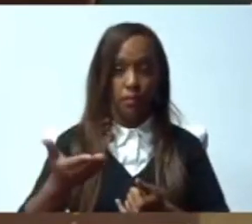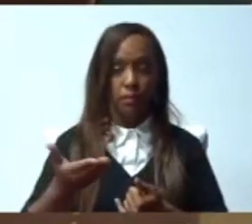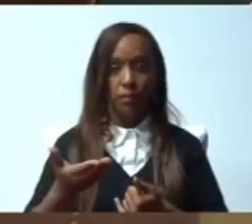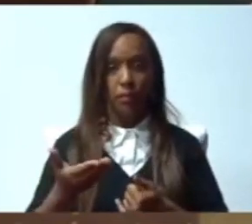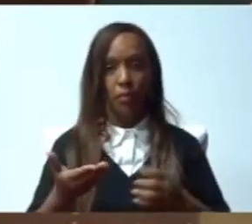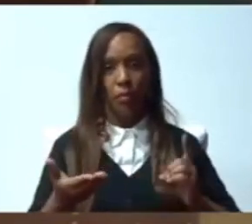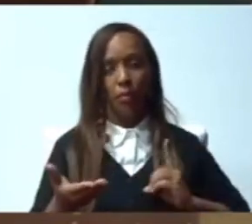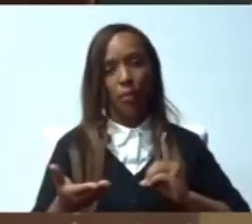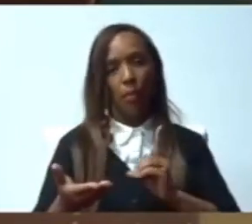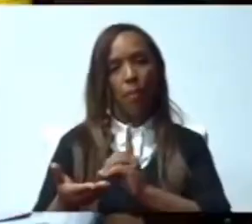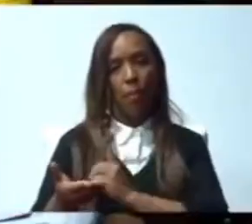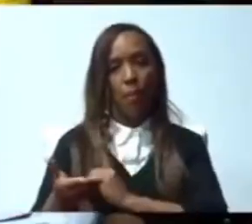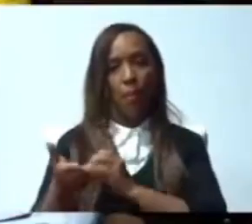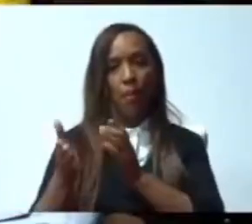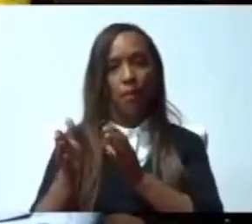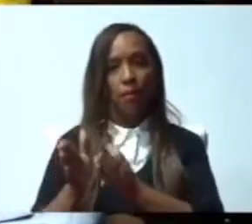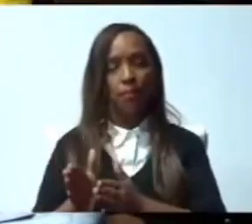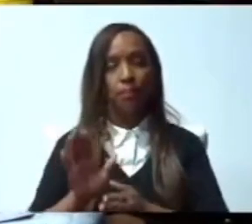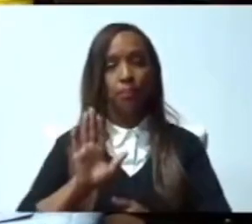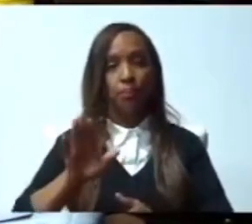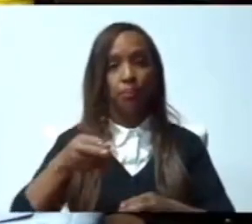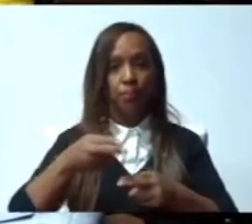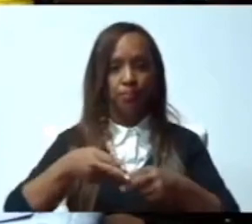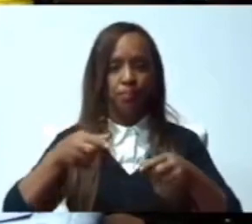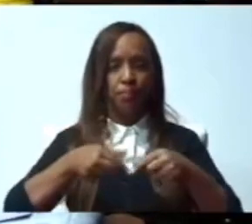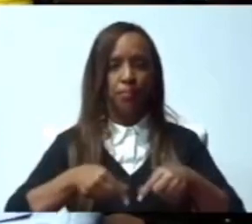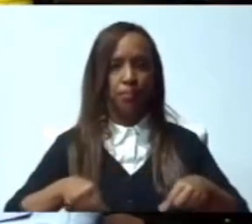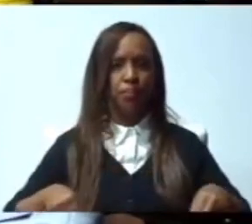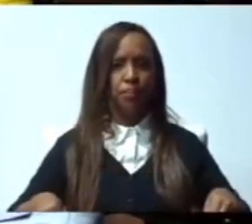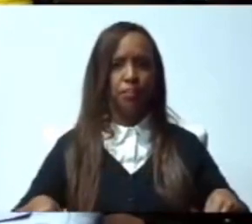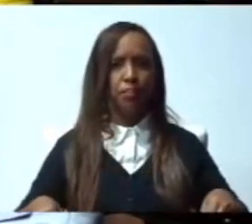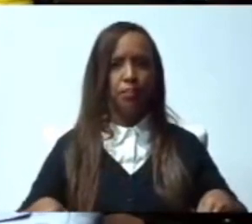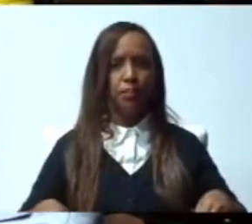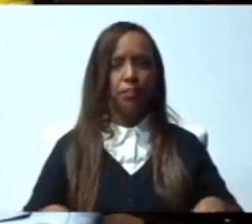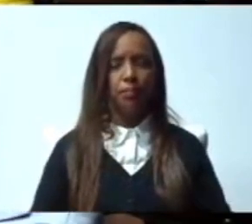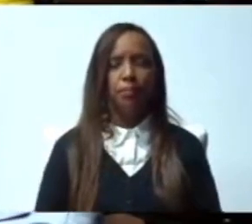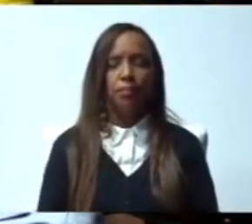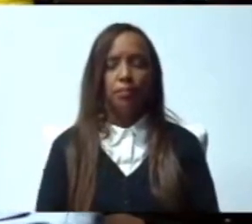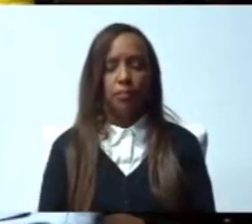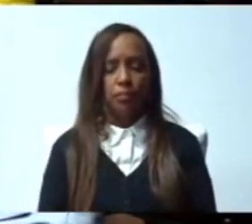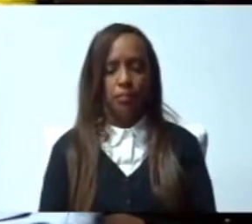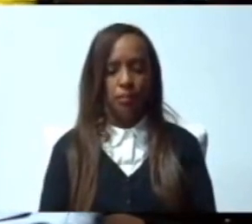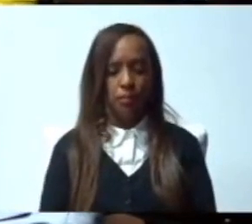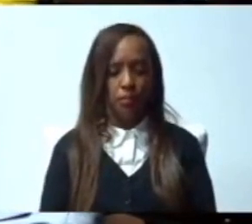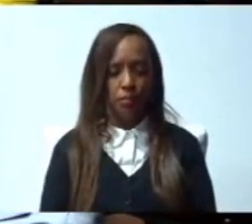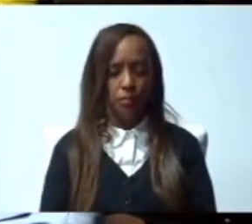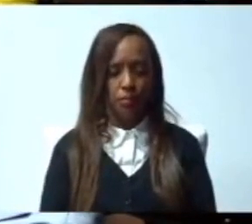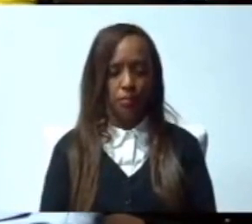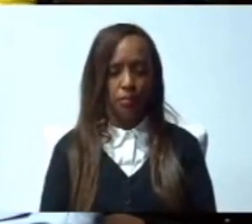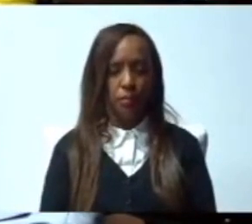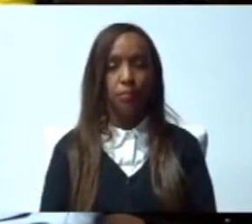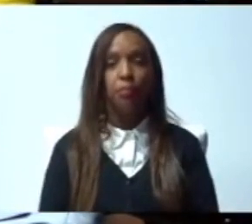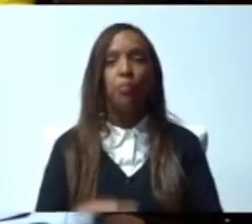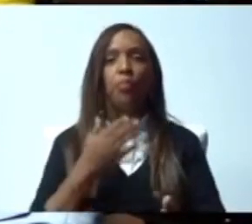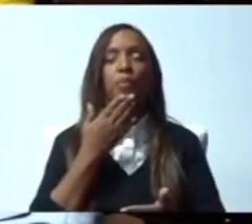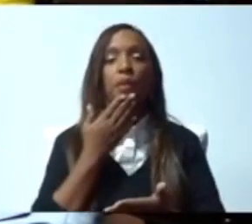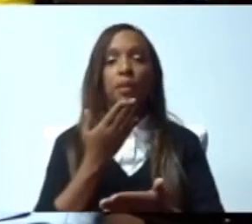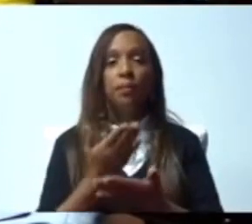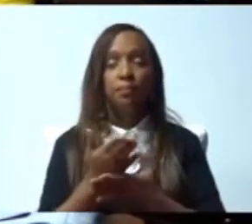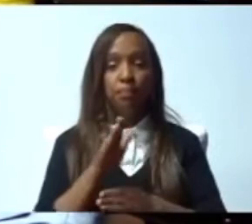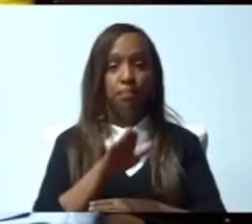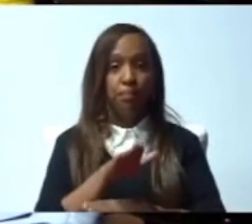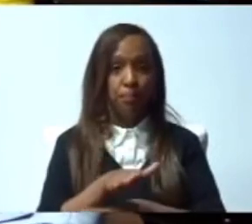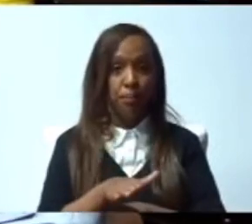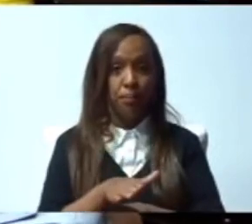Buenas tardes presidente vicepresidenta bufete directivo a todos los colegas diputados